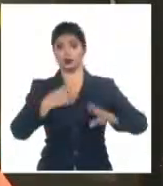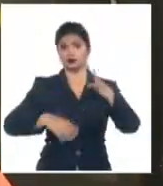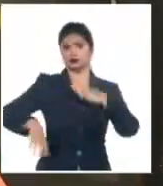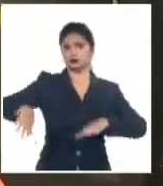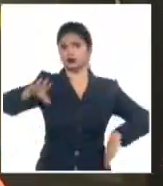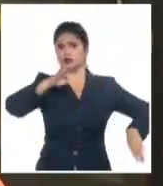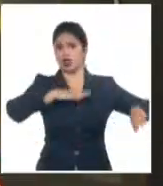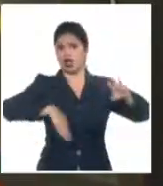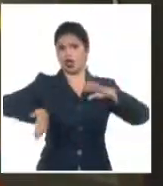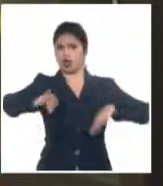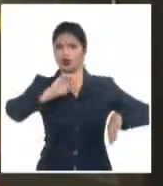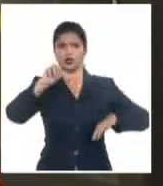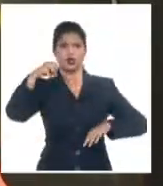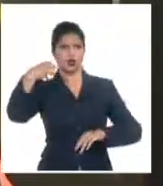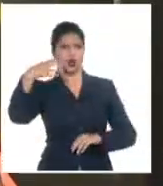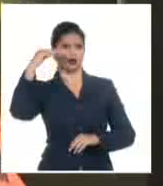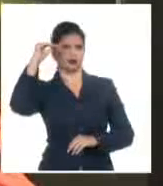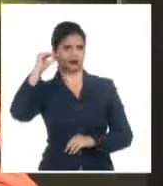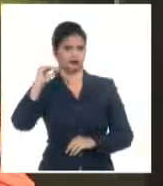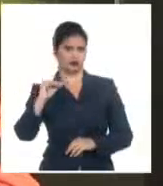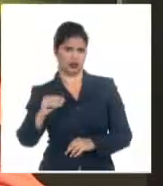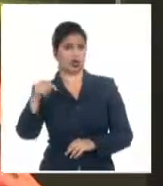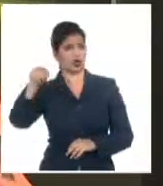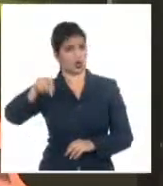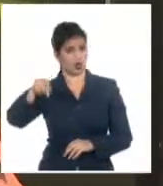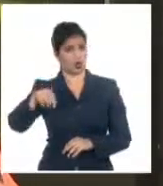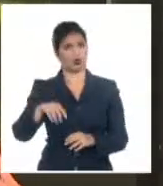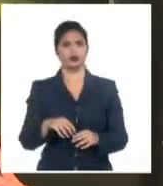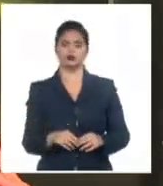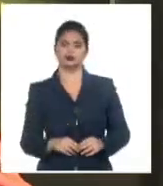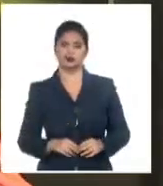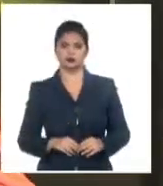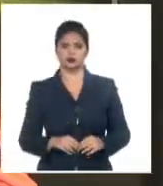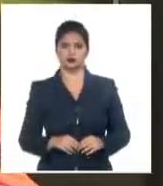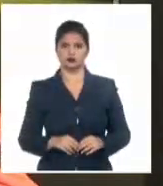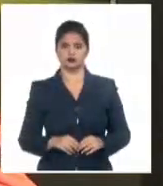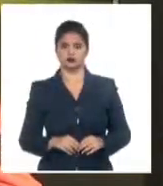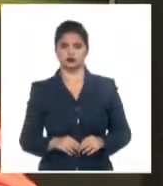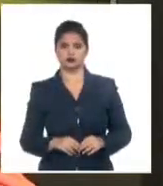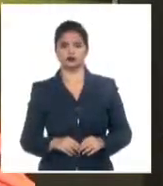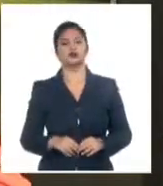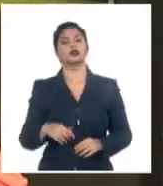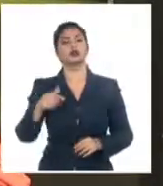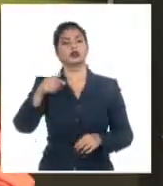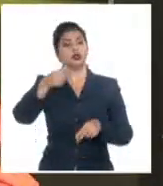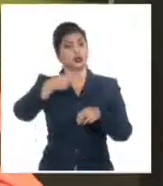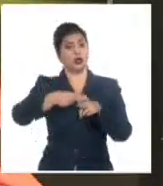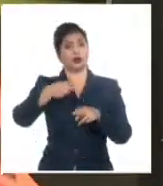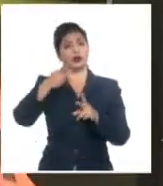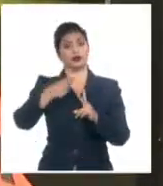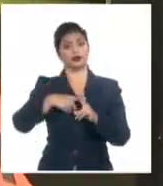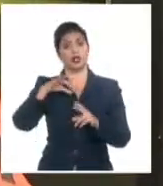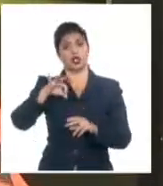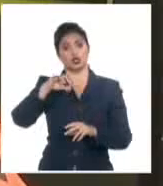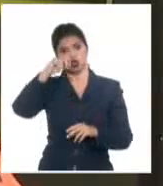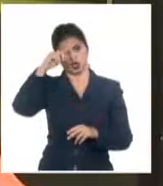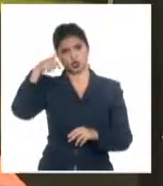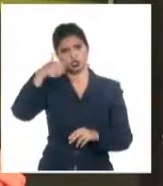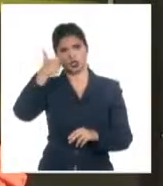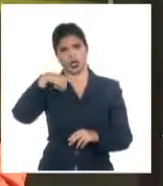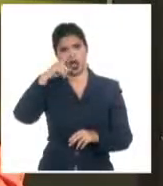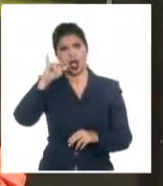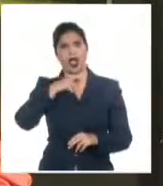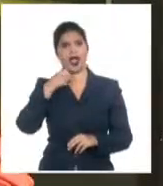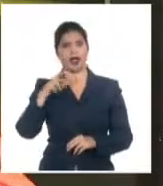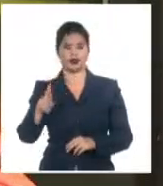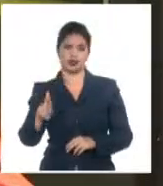fueron cuarto lugar en la jornada de hoy, coqueteando con las medallas, el caso de Johaniel Hernández en los 50 metros mariposa